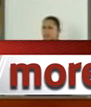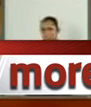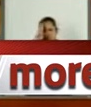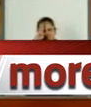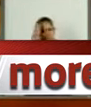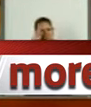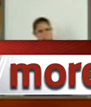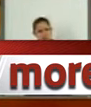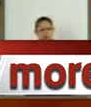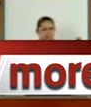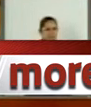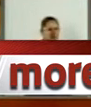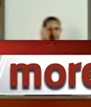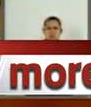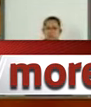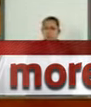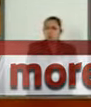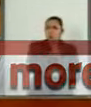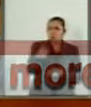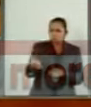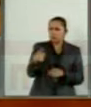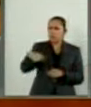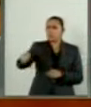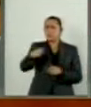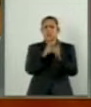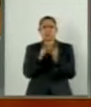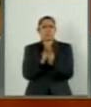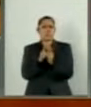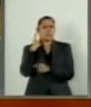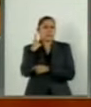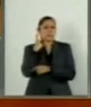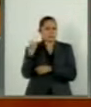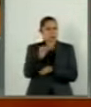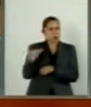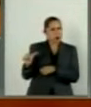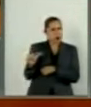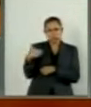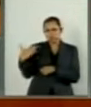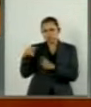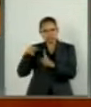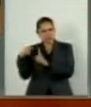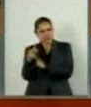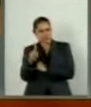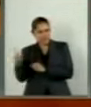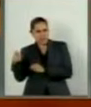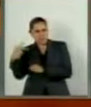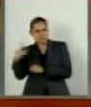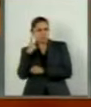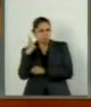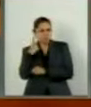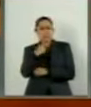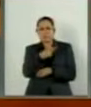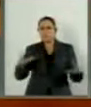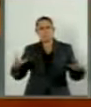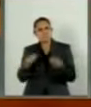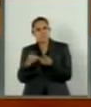Ha establecido alianzas con el partido de la derecha para mantenerse en la contienda y en la Ciudad de México